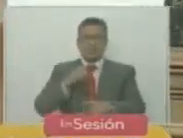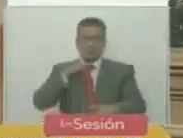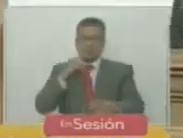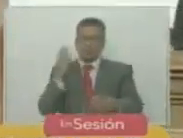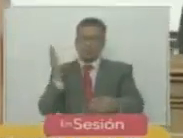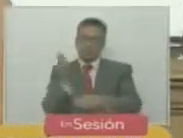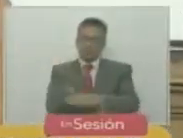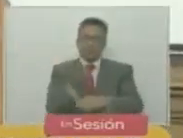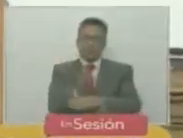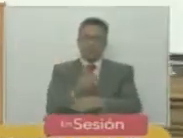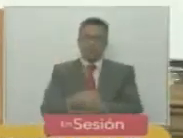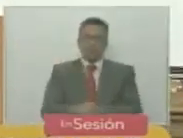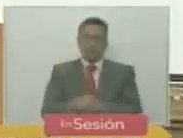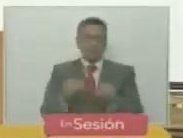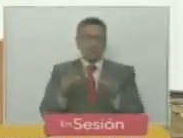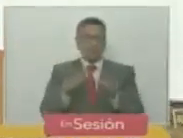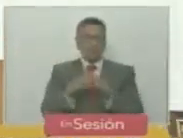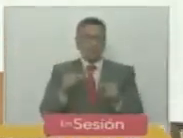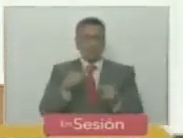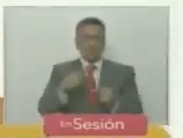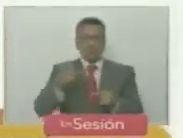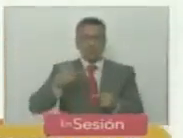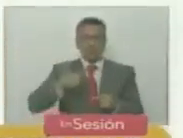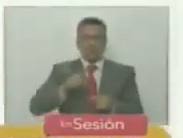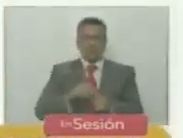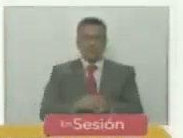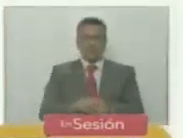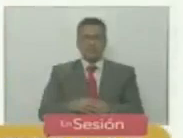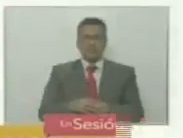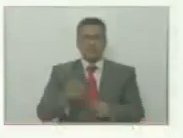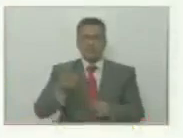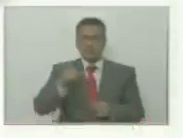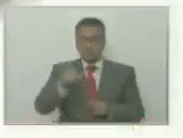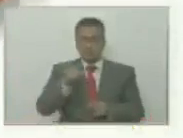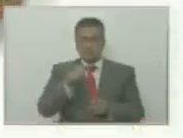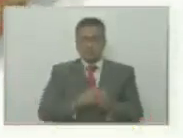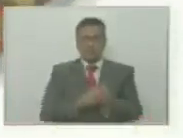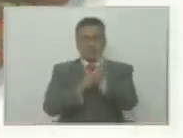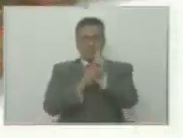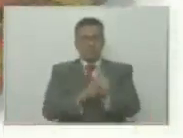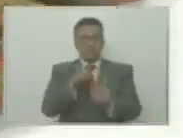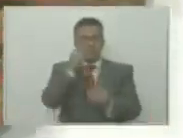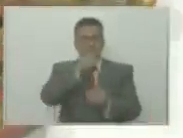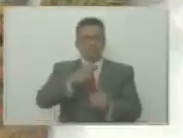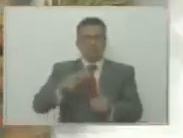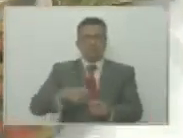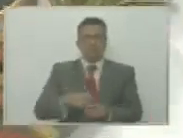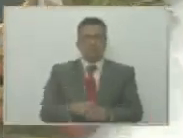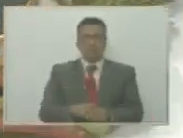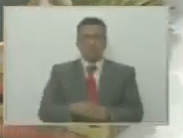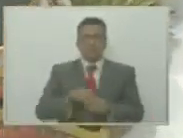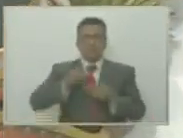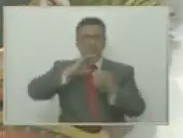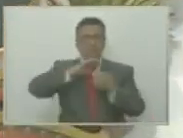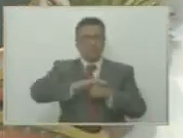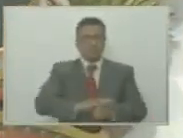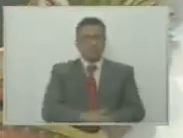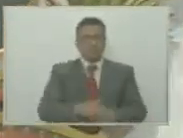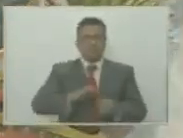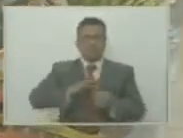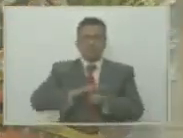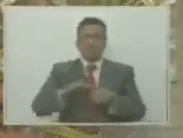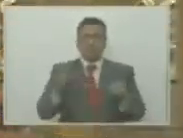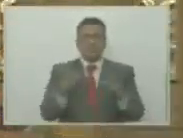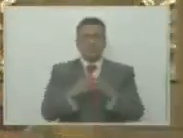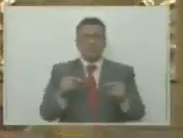ataques de todos los privilegiados que temían que este líder popular acabara con sus oprobiosas